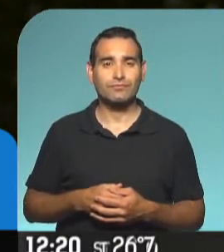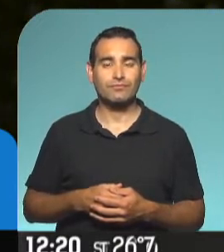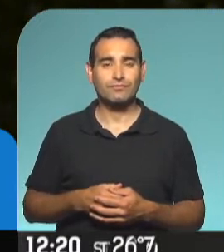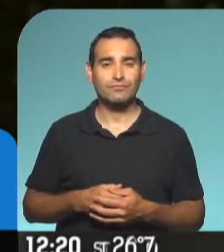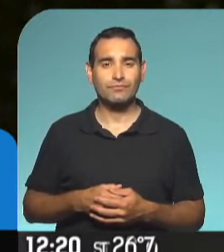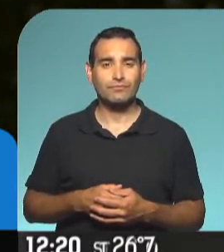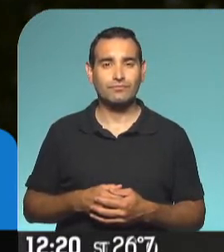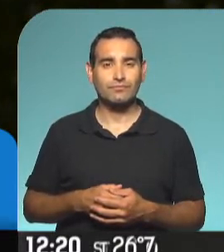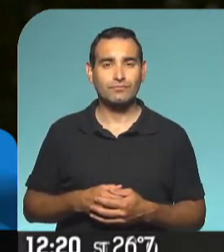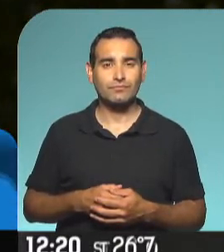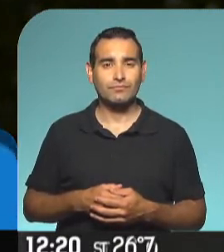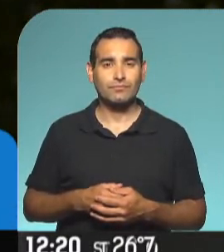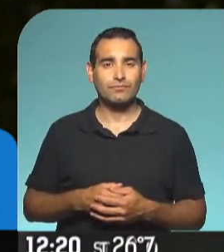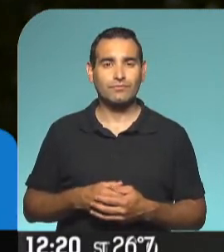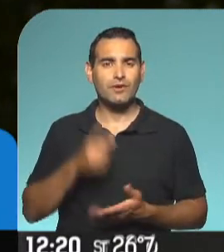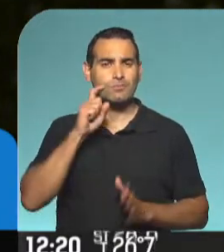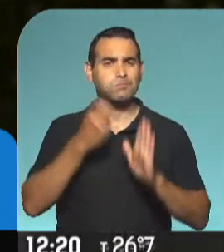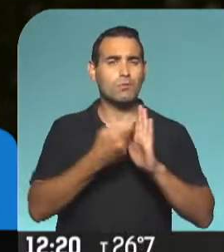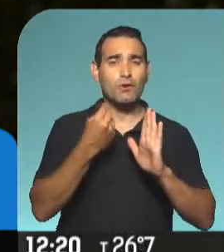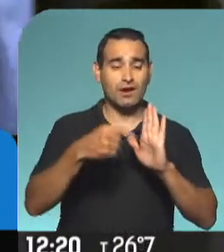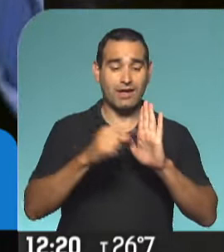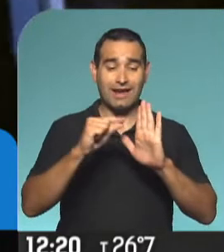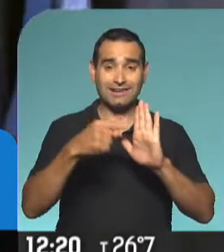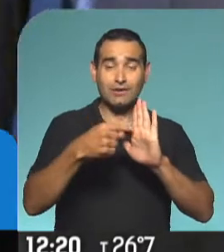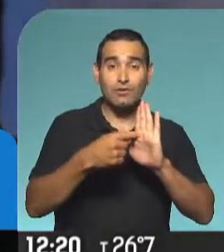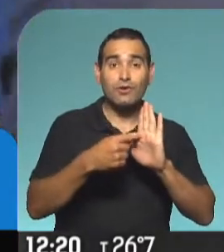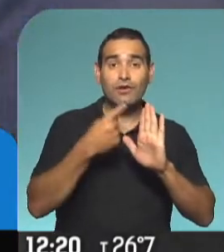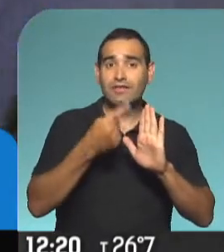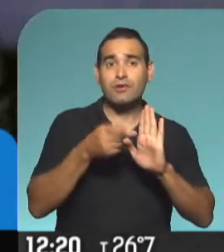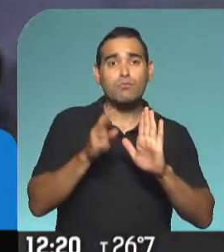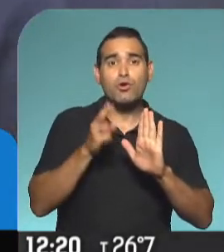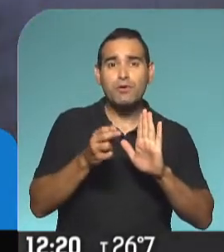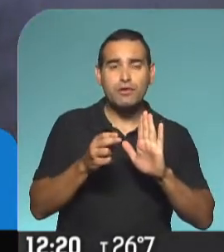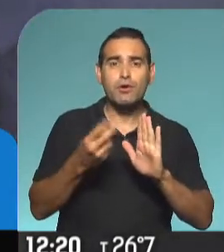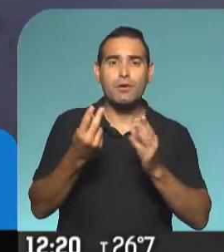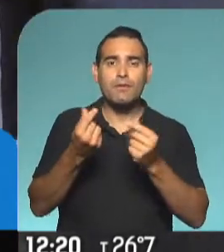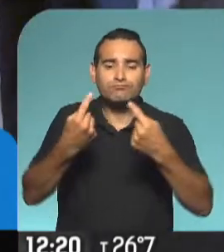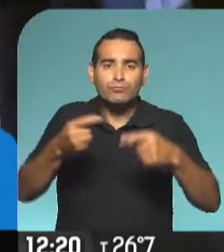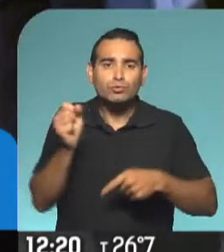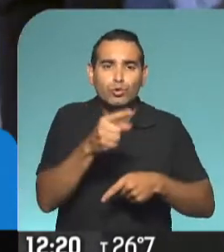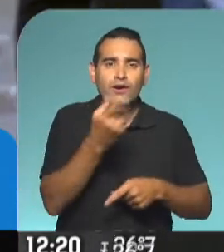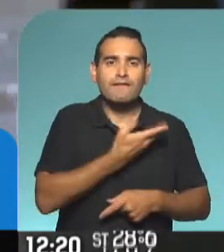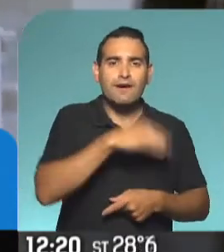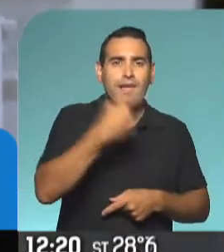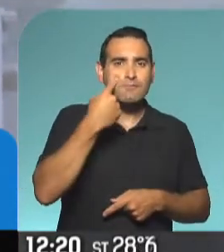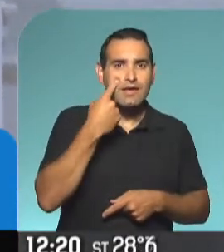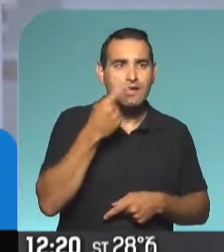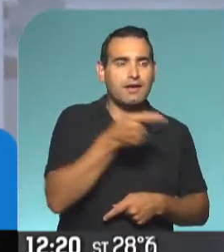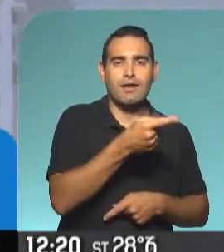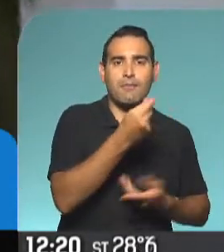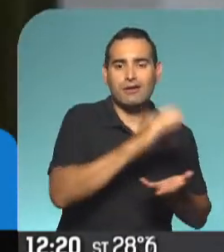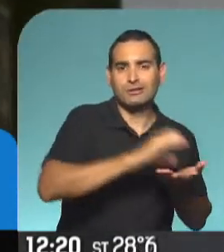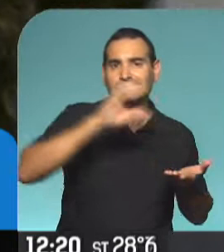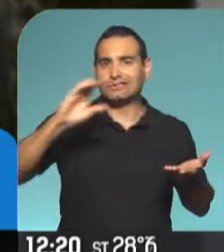¿Por qué lo viola? Porque ese artículo prohíbe expresamente la utilización de recursos del fondo para hacer frente a